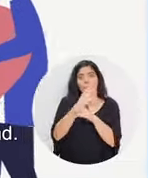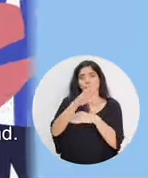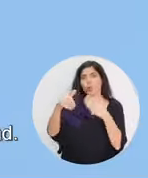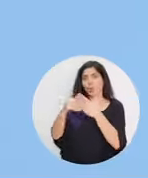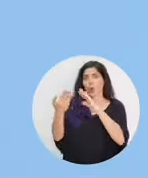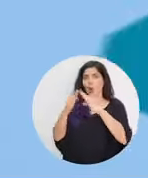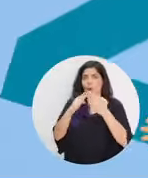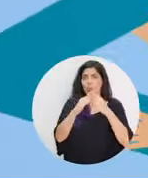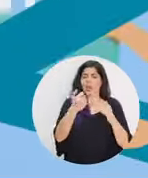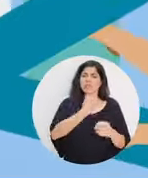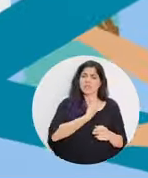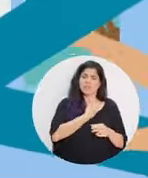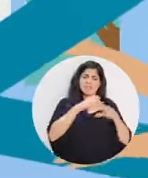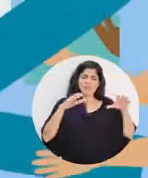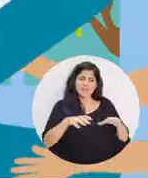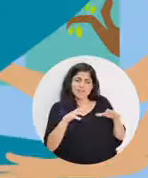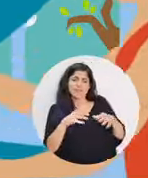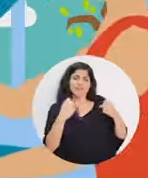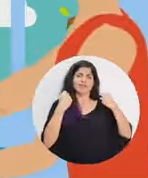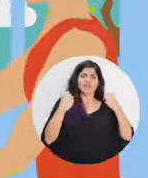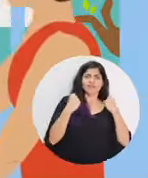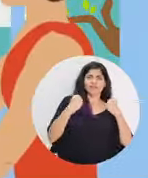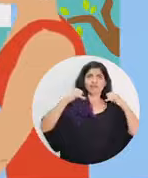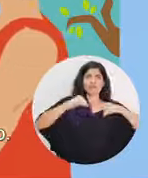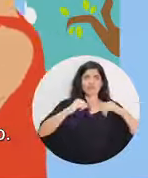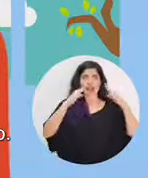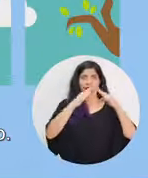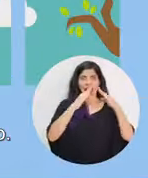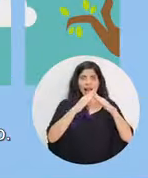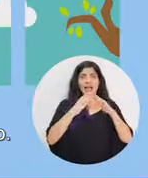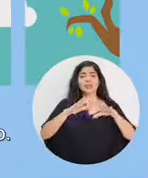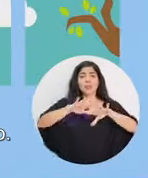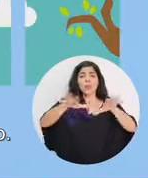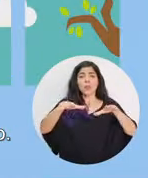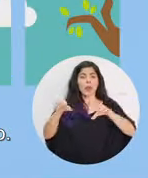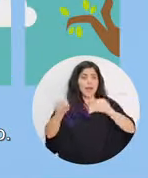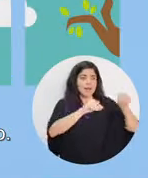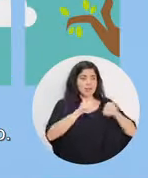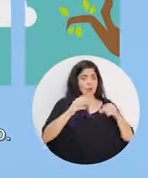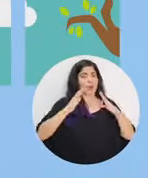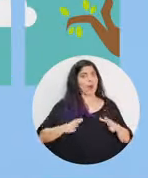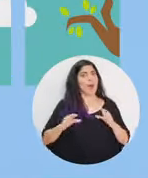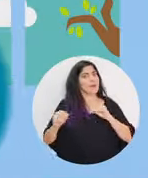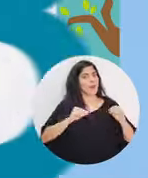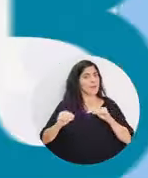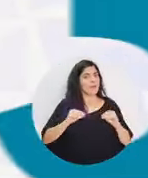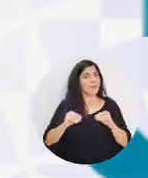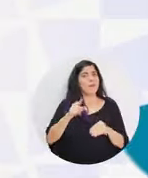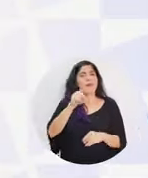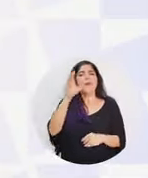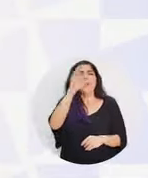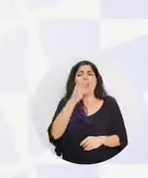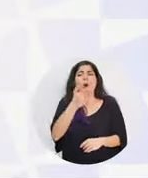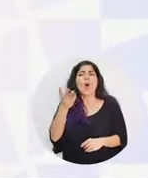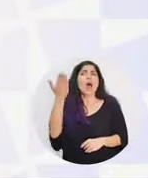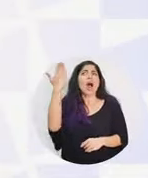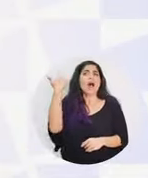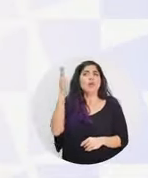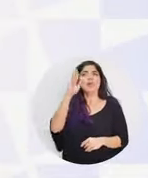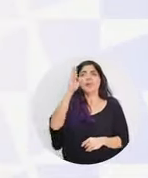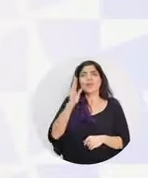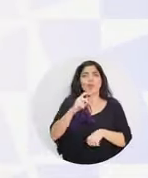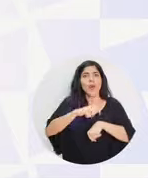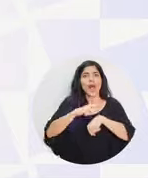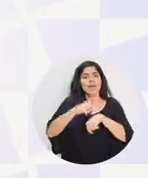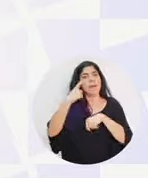comunidad. Manténgase activo, haga rutinas de ejercicio en casa, mueva los muebles y mueva su cuerpo. Busque esas cosas que nunca había